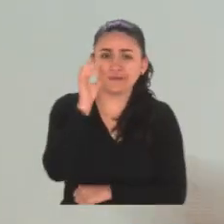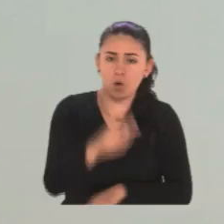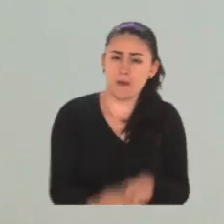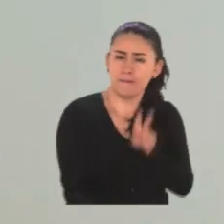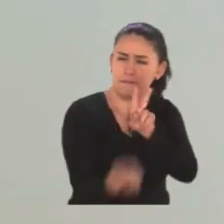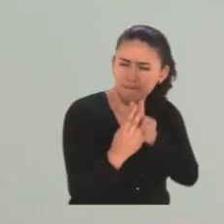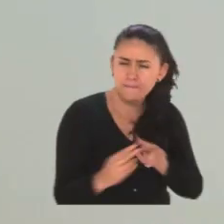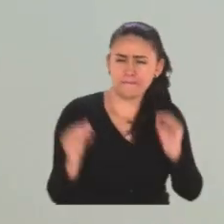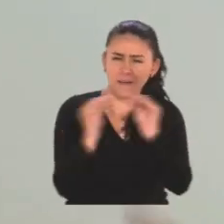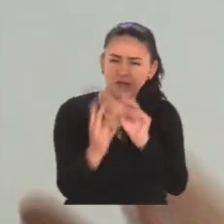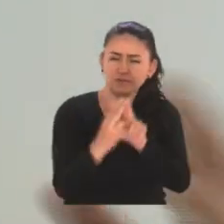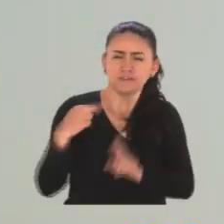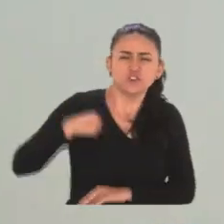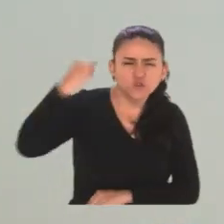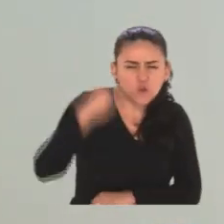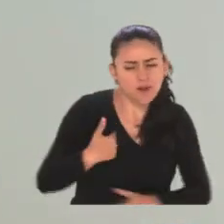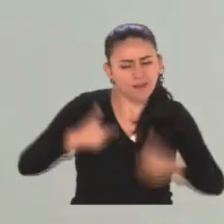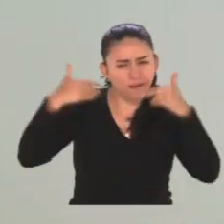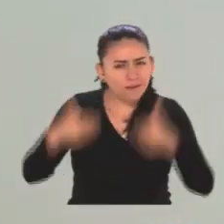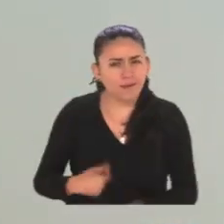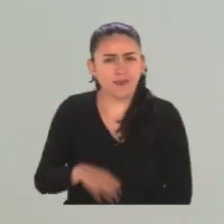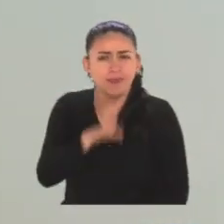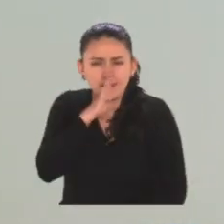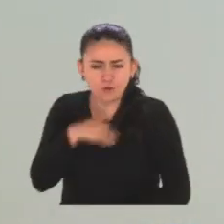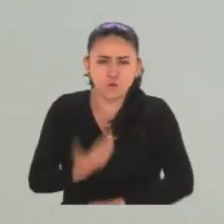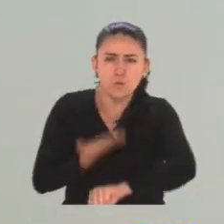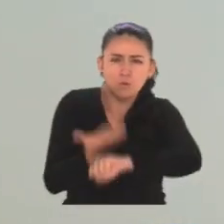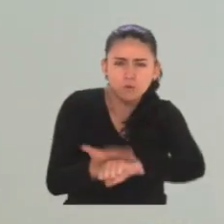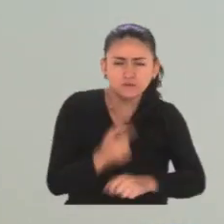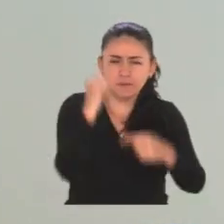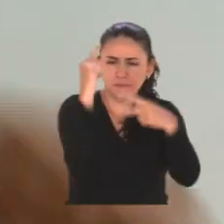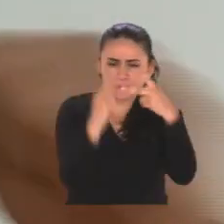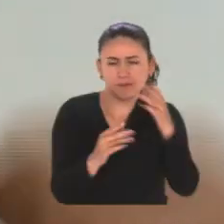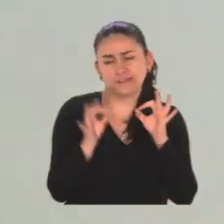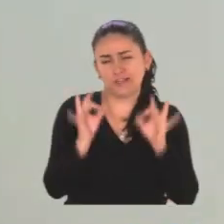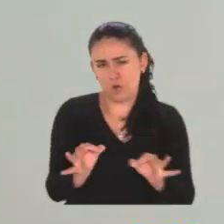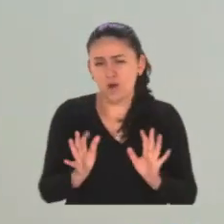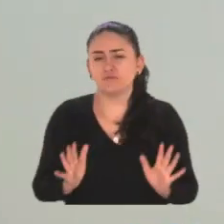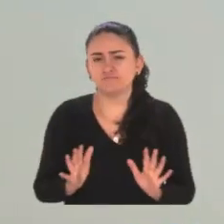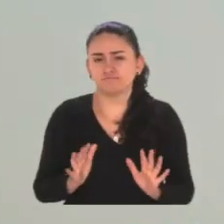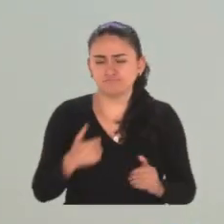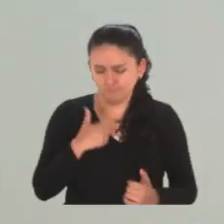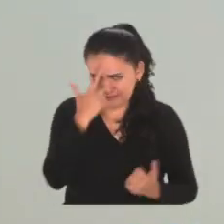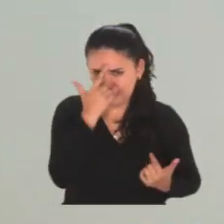que conozcan nuestra historia, que conozcan nuestras propuestas, vamos a seguir creciendo. Así que con toda la esperanza hacia adelante.